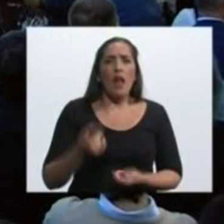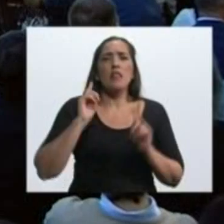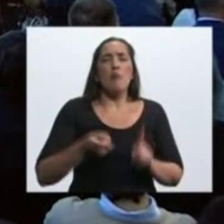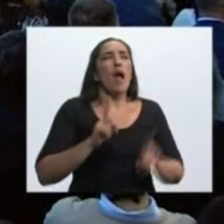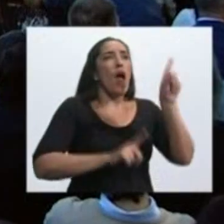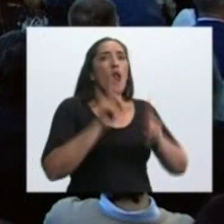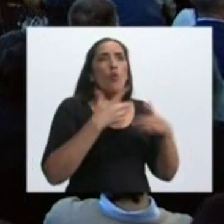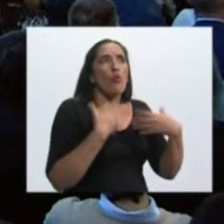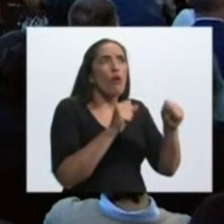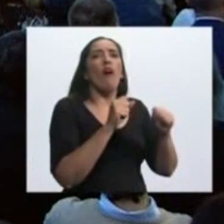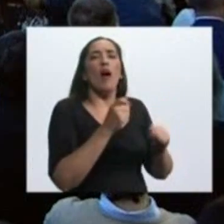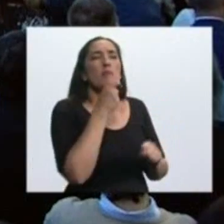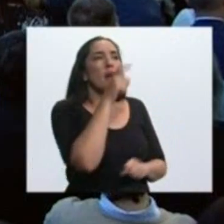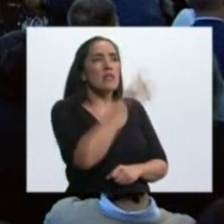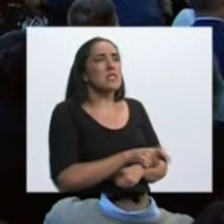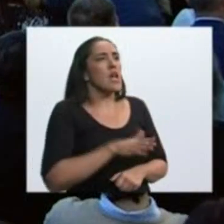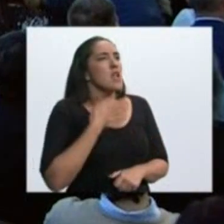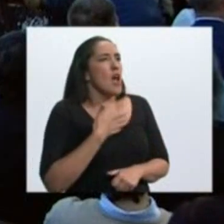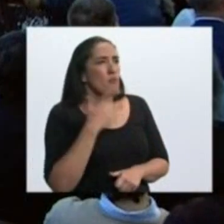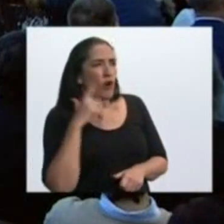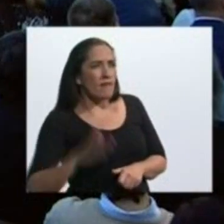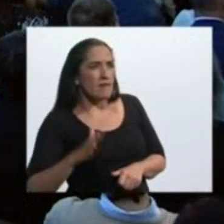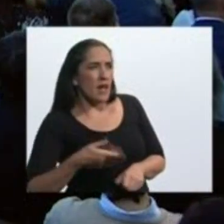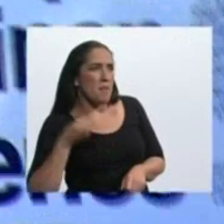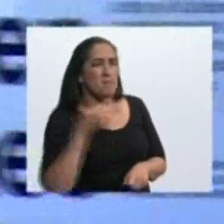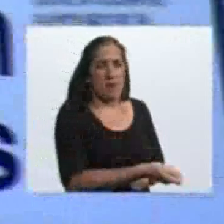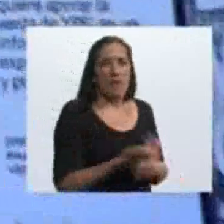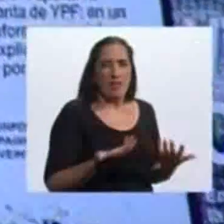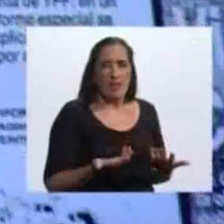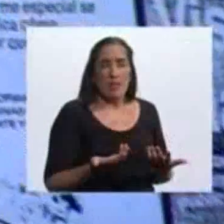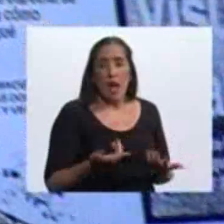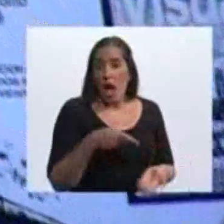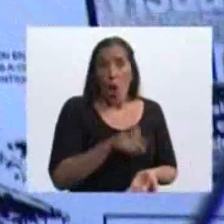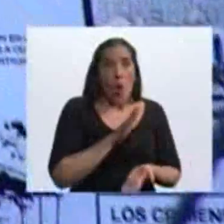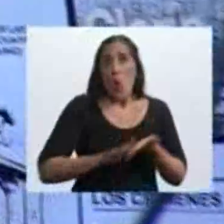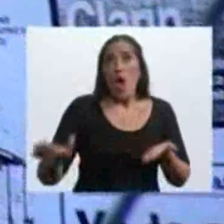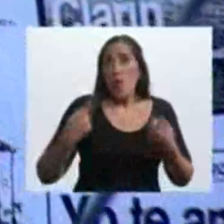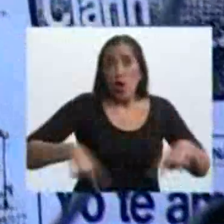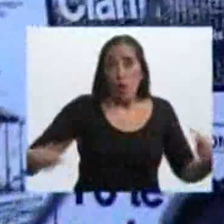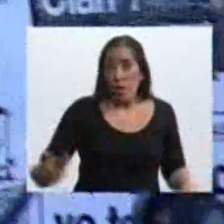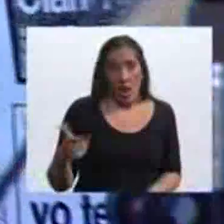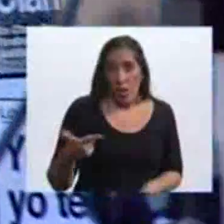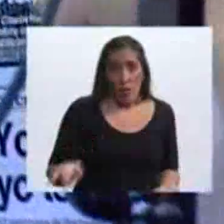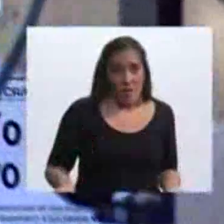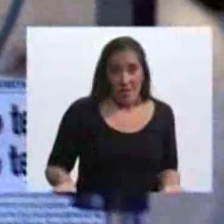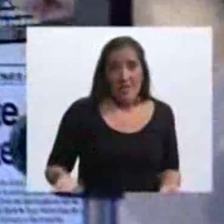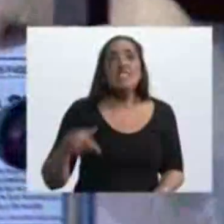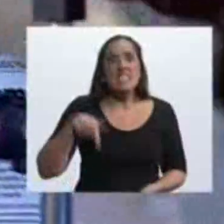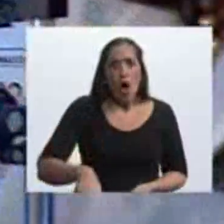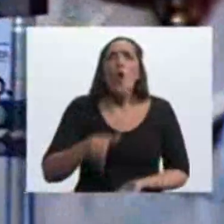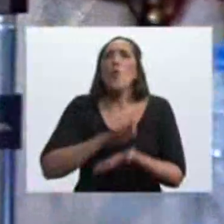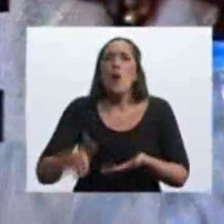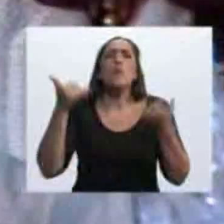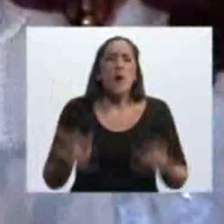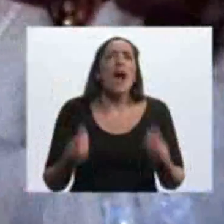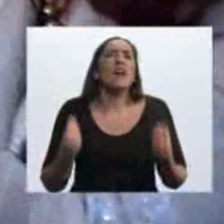han descubierto los crímenes pasionales. Nada nuevo bajo el sol, señores. Lo único nuevo que tenemos hoy son estos ferrocarriles